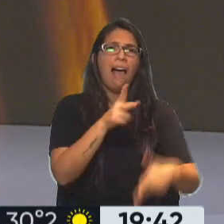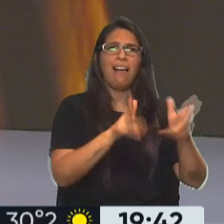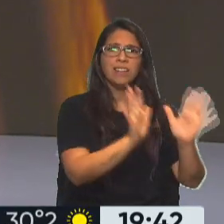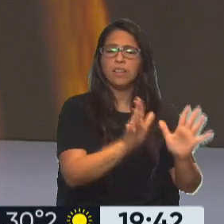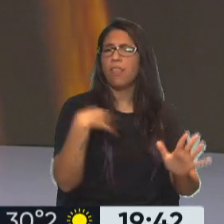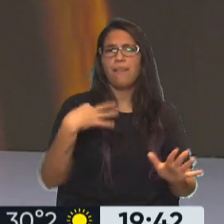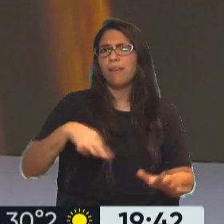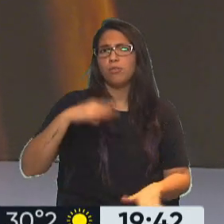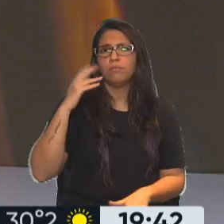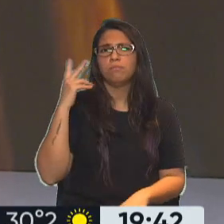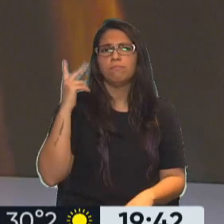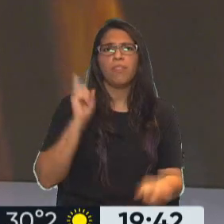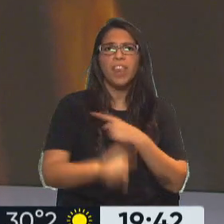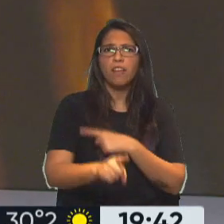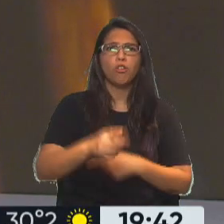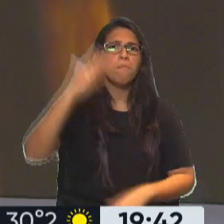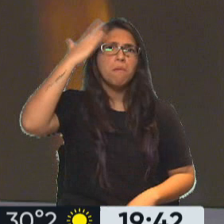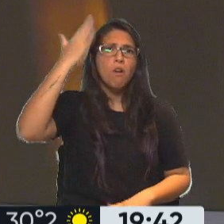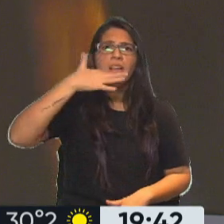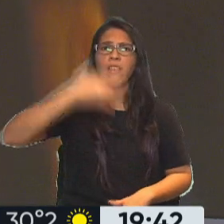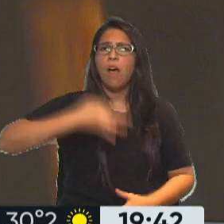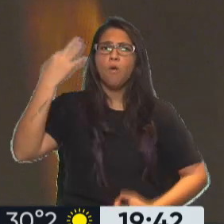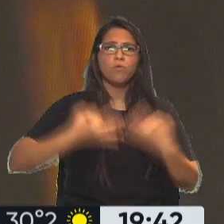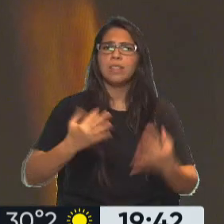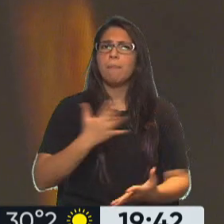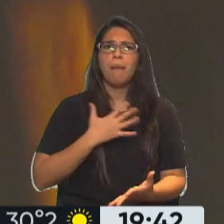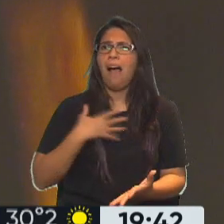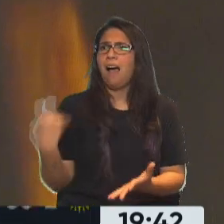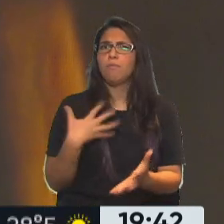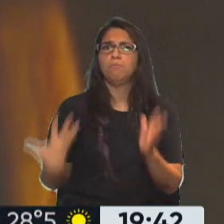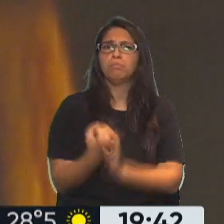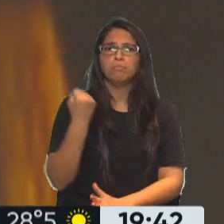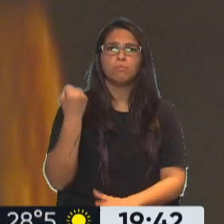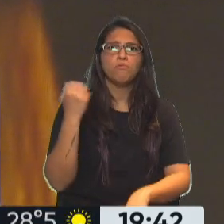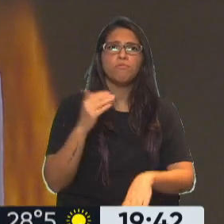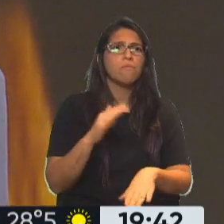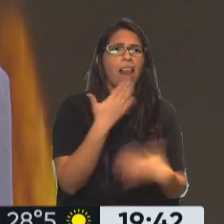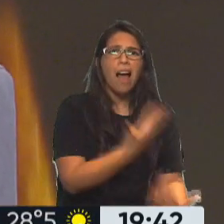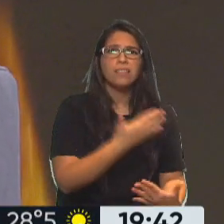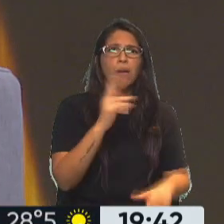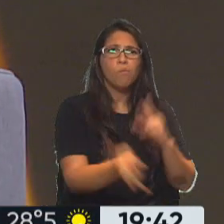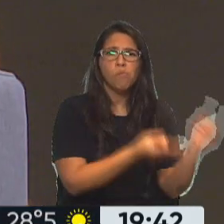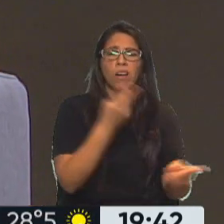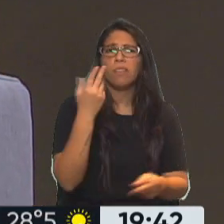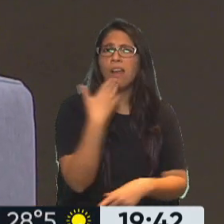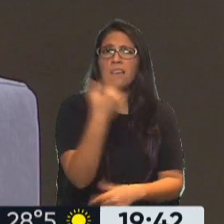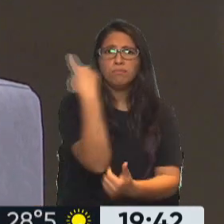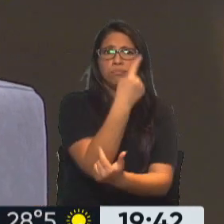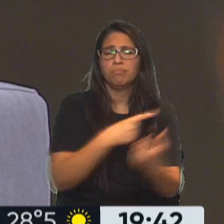ser tajante. La memoria, la verdad y la justicia fue un patrimonio conseguido con sangre, con disputa. Hoy en día, hace poquito,